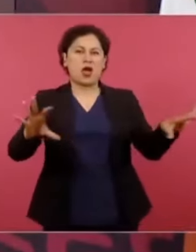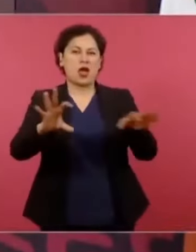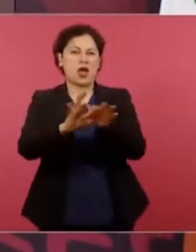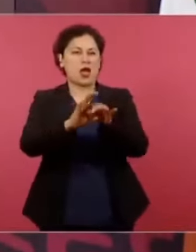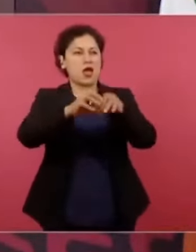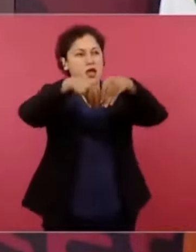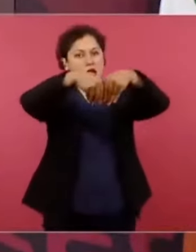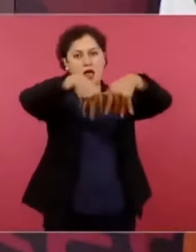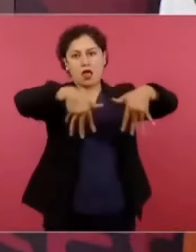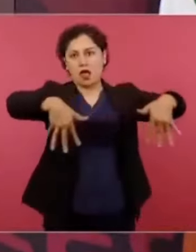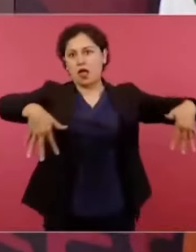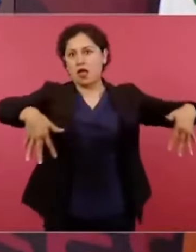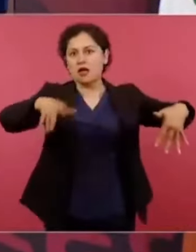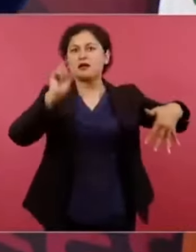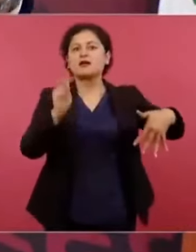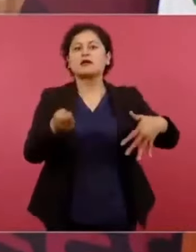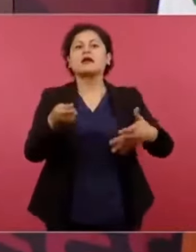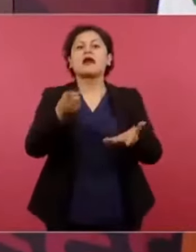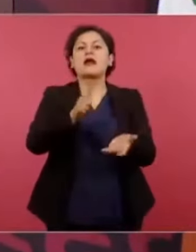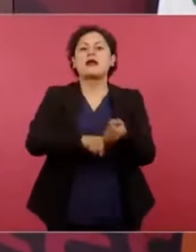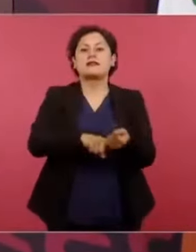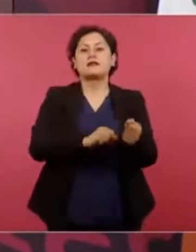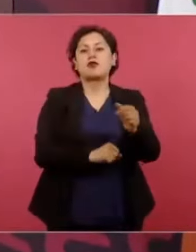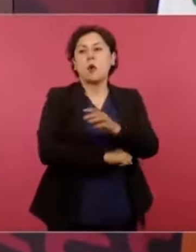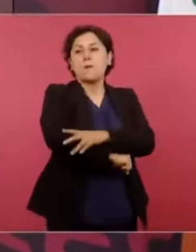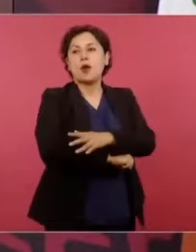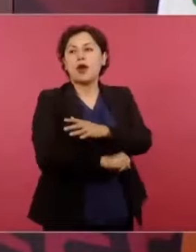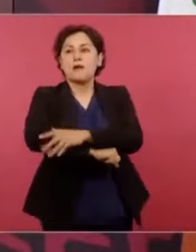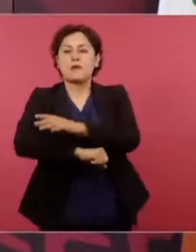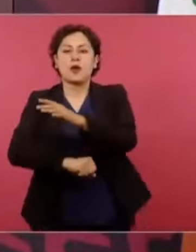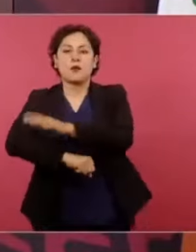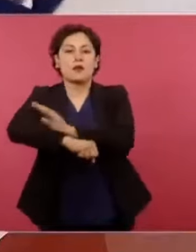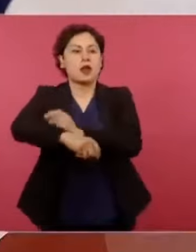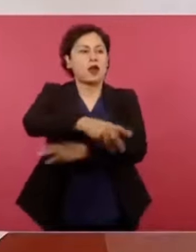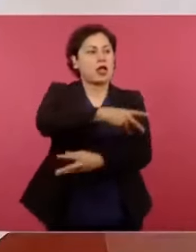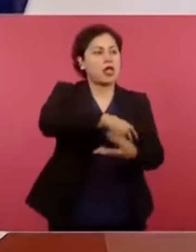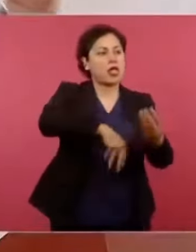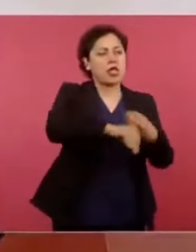fue empleomanía para